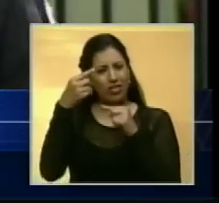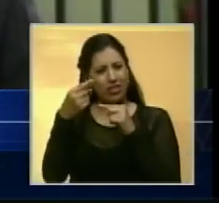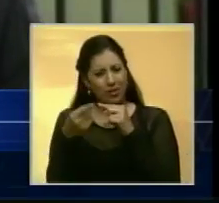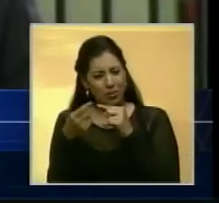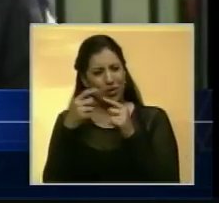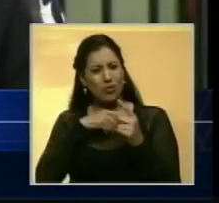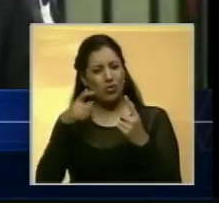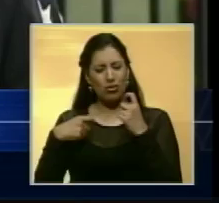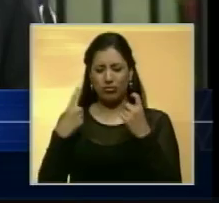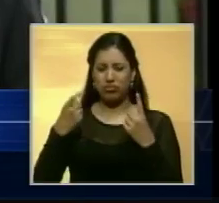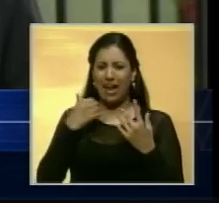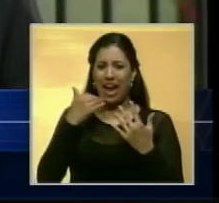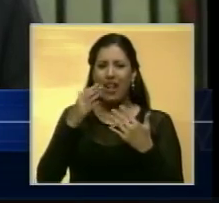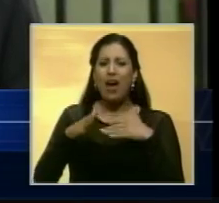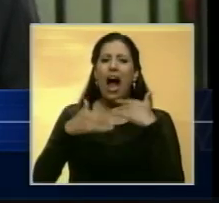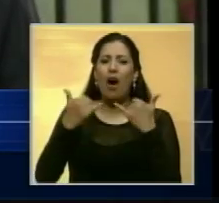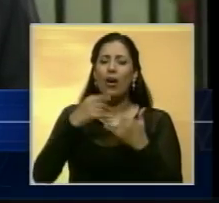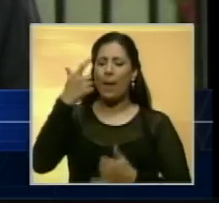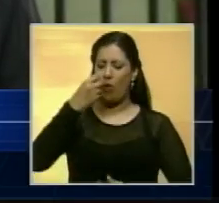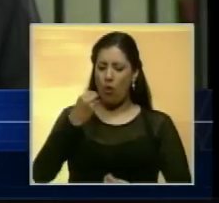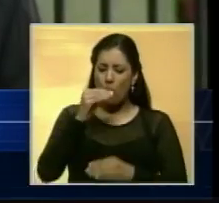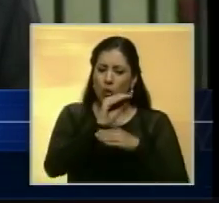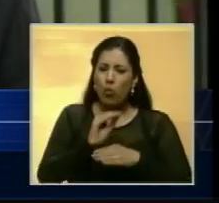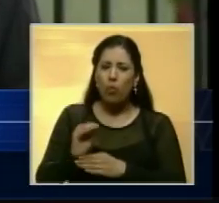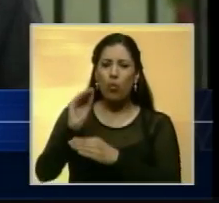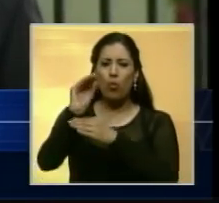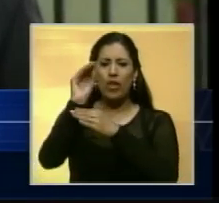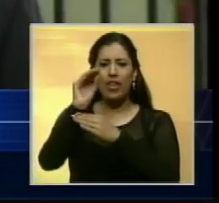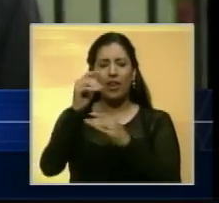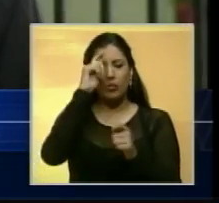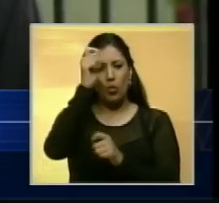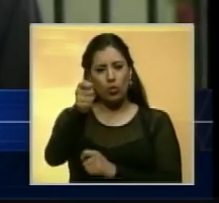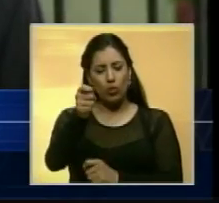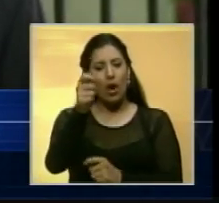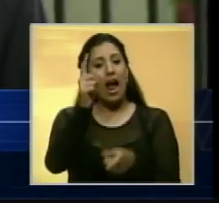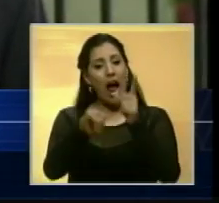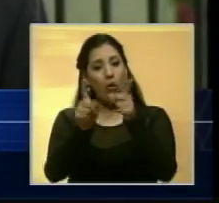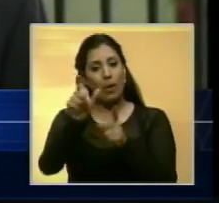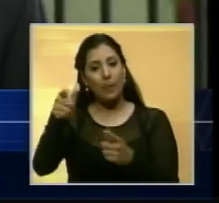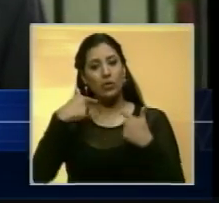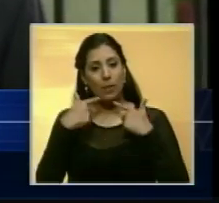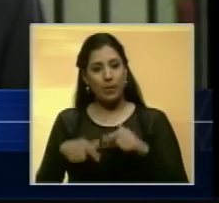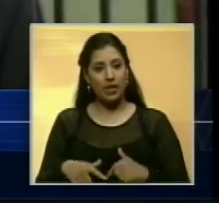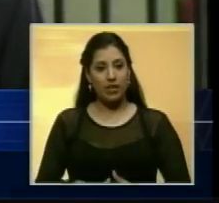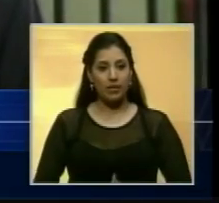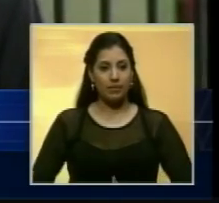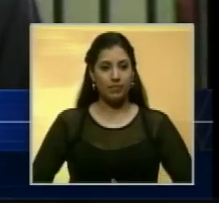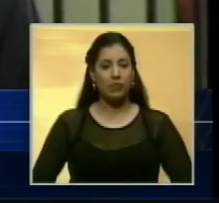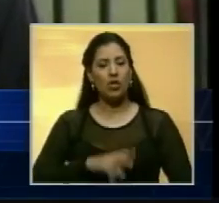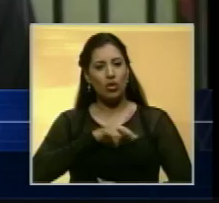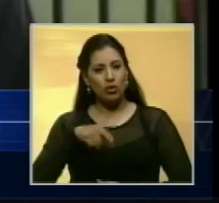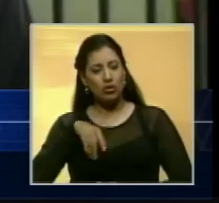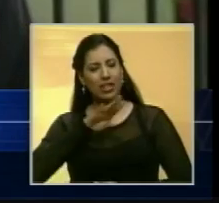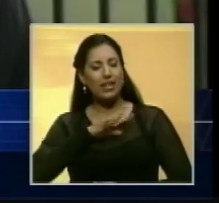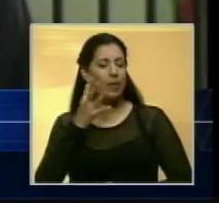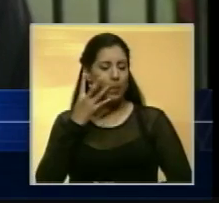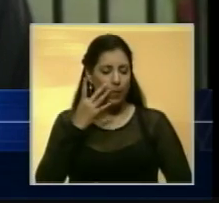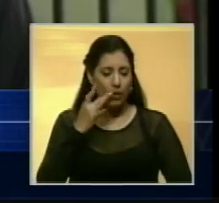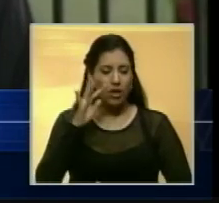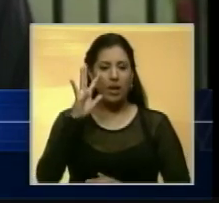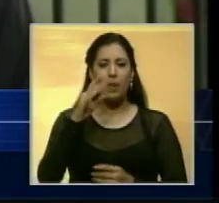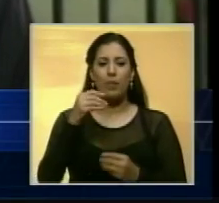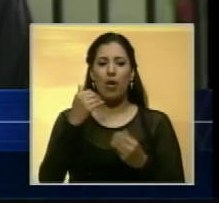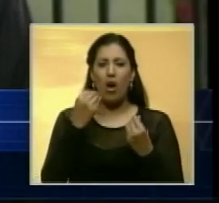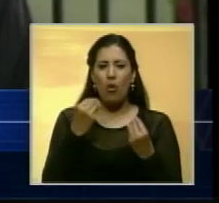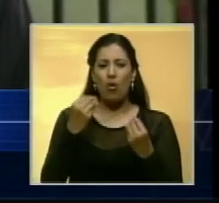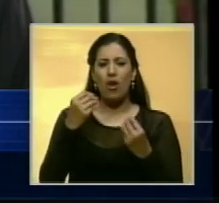El tema ante nosotros es siempre cómo preservar el legado de aquellos que perdimos. Cómo